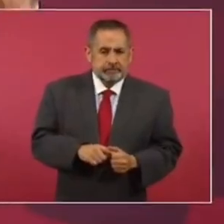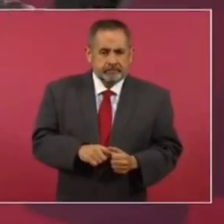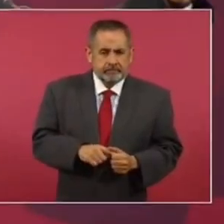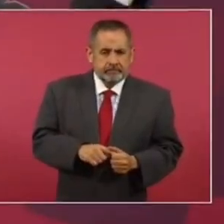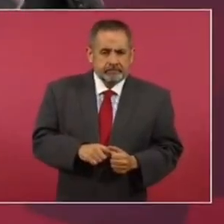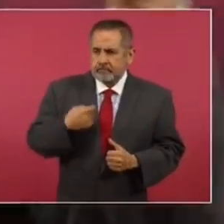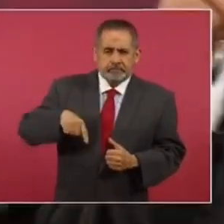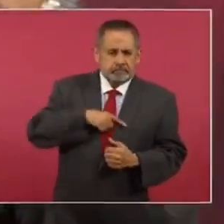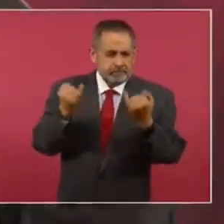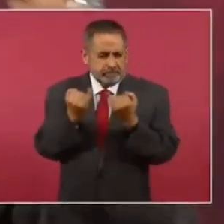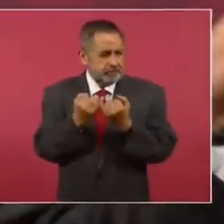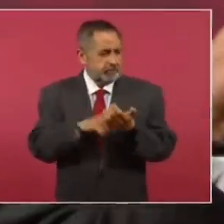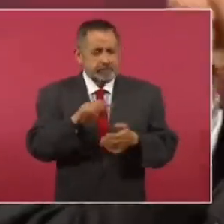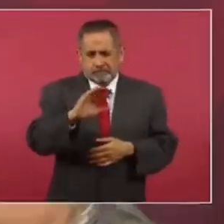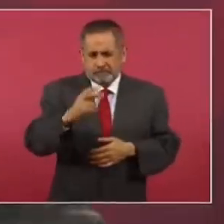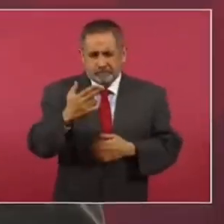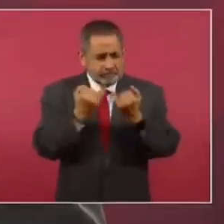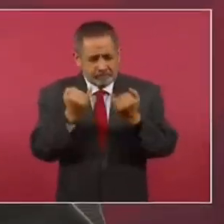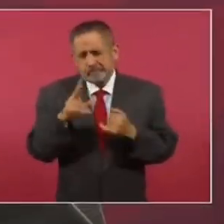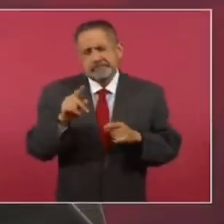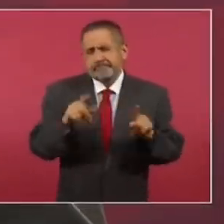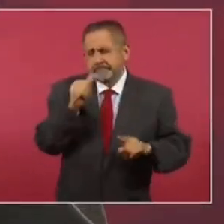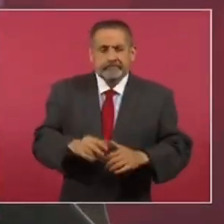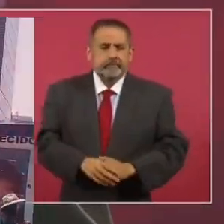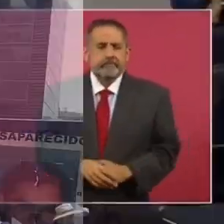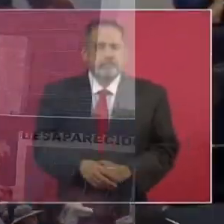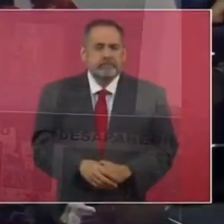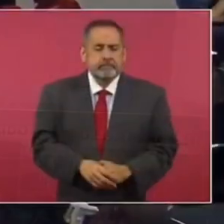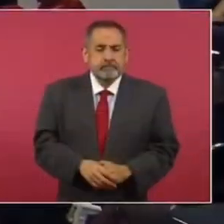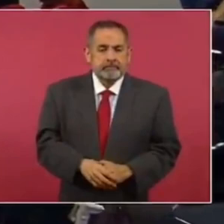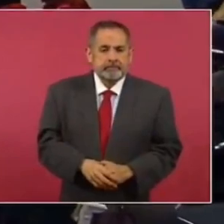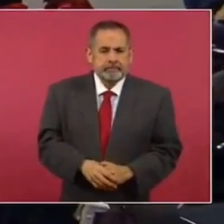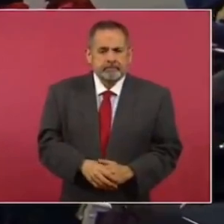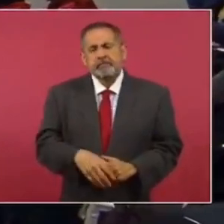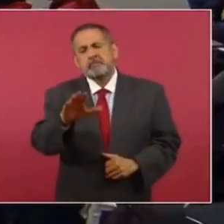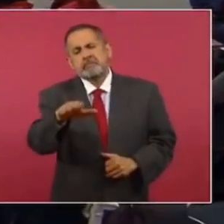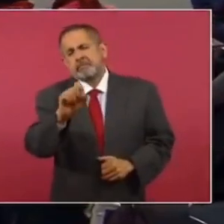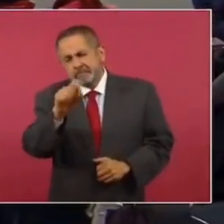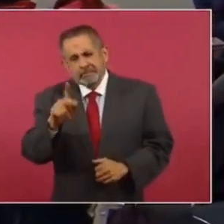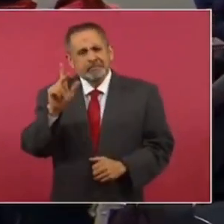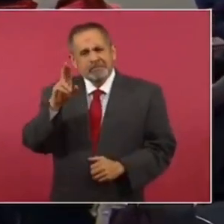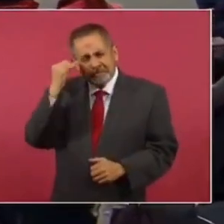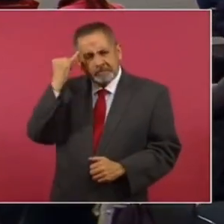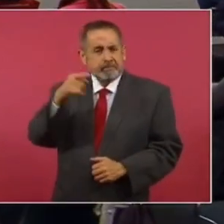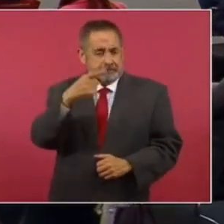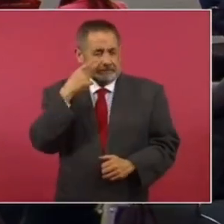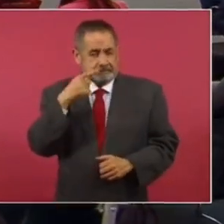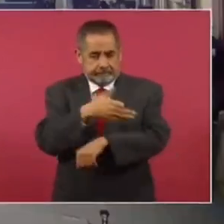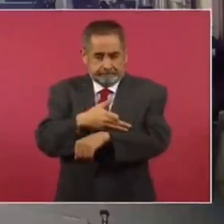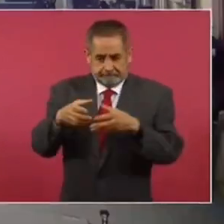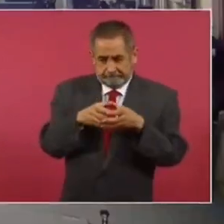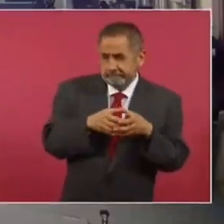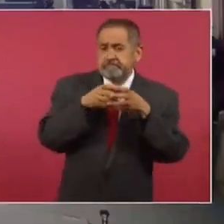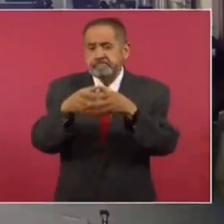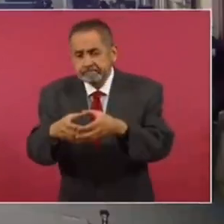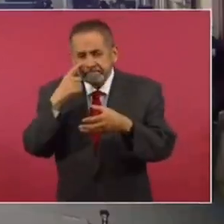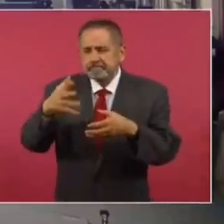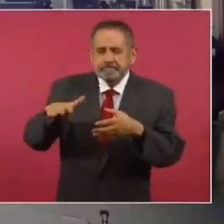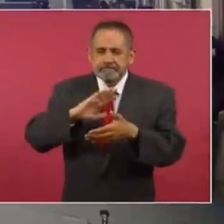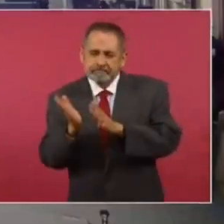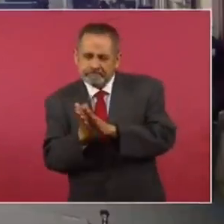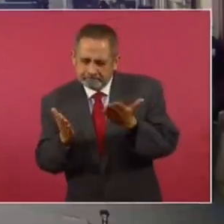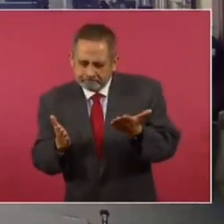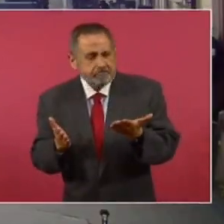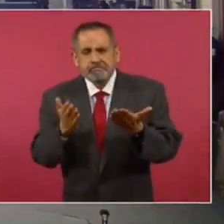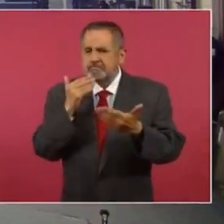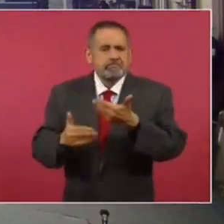No somos iguales a Calderón o a otros. ¿Se va a mantener la misma estrategia, presidente, o va a haber algún ajuste? Porque cuando van las familias a los estados a revisar las carpetas, ni siquiera